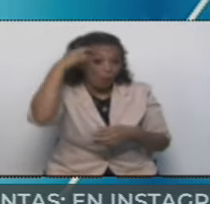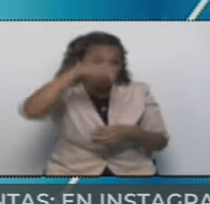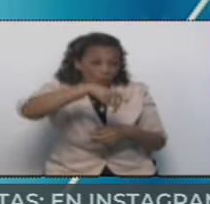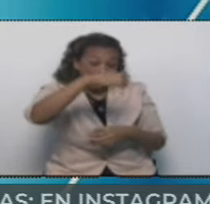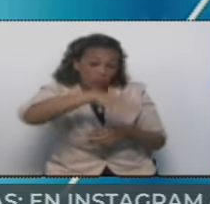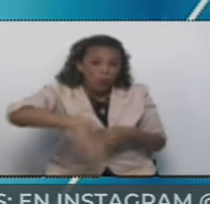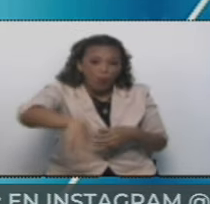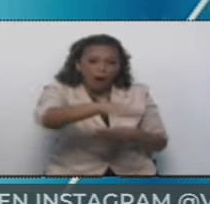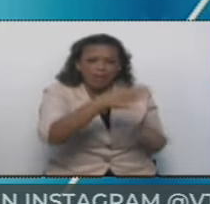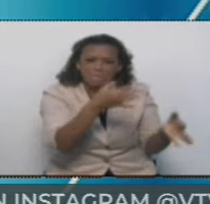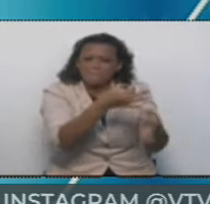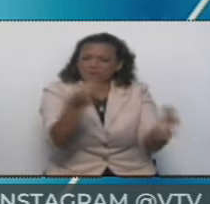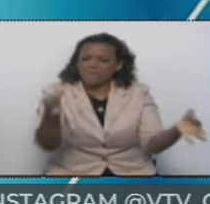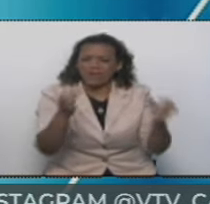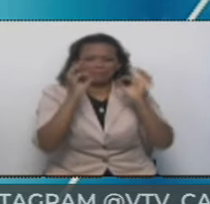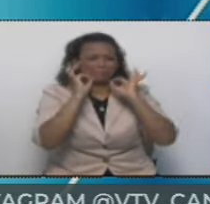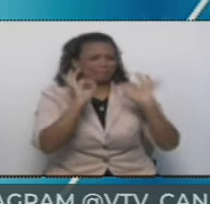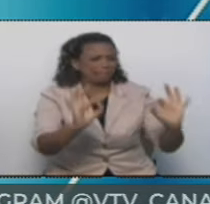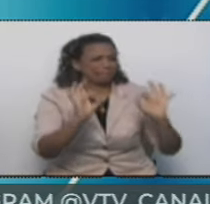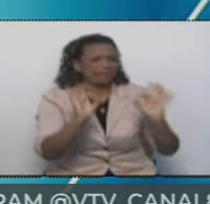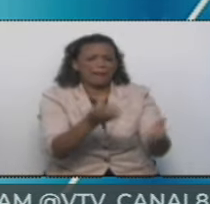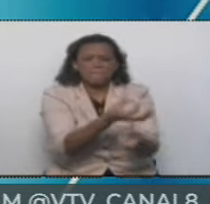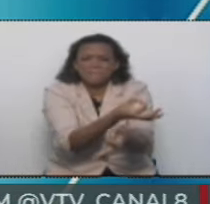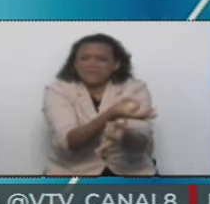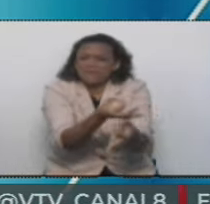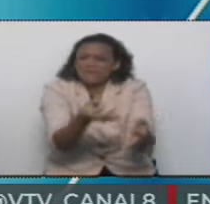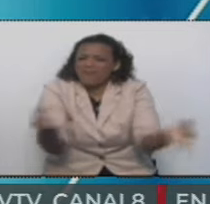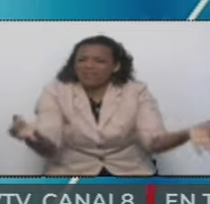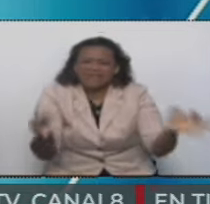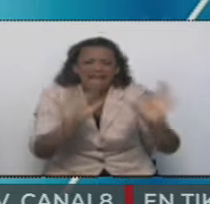quedado monumental.